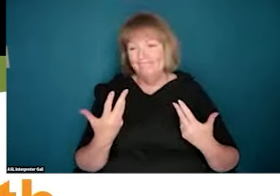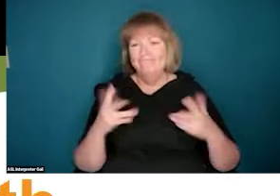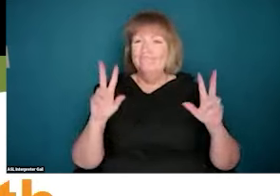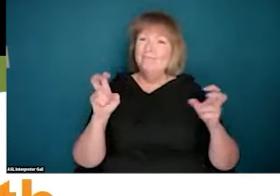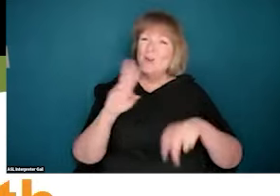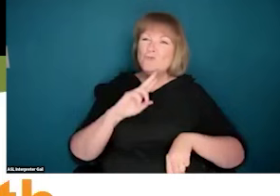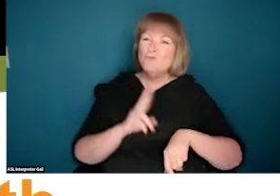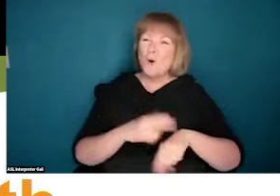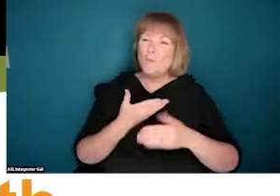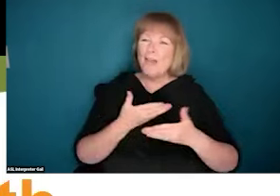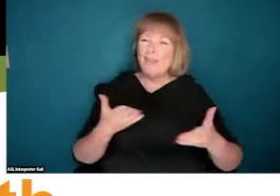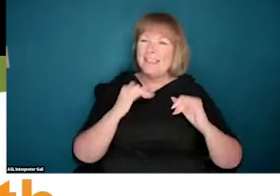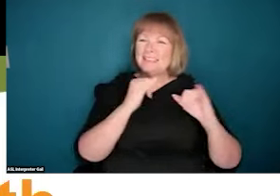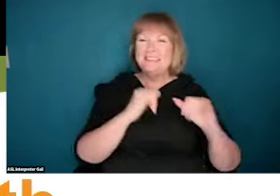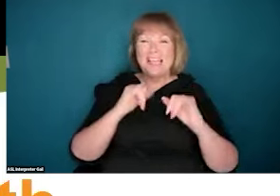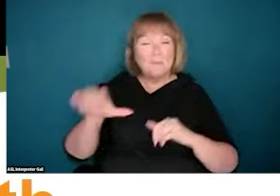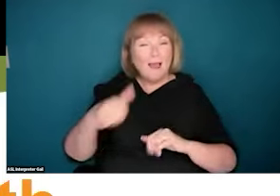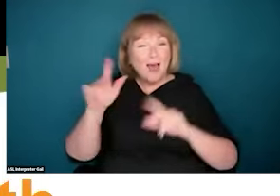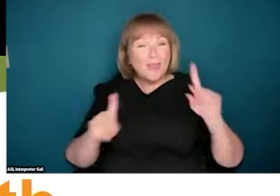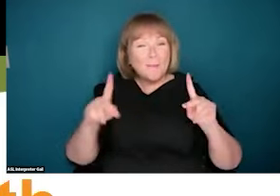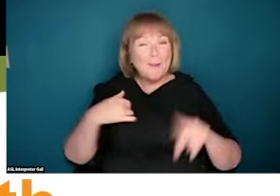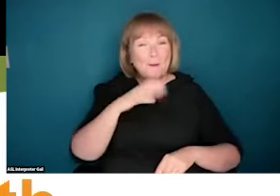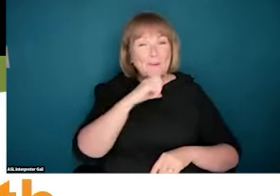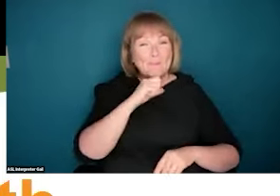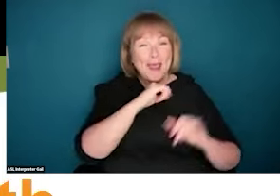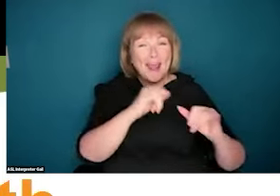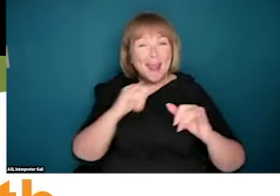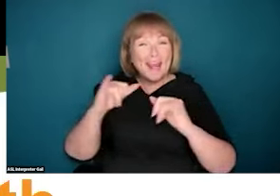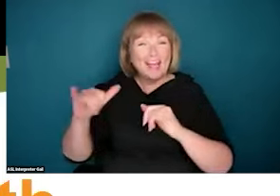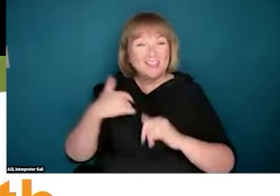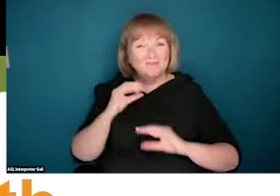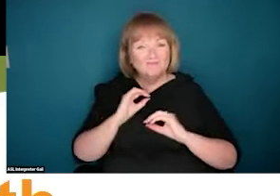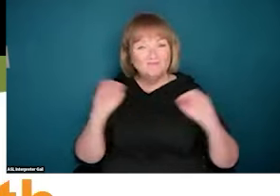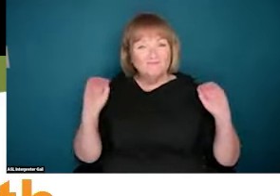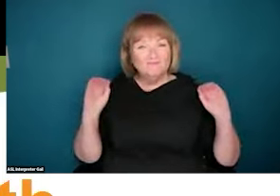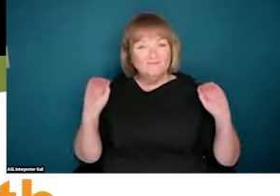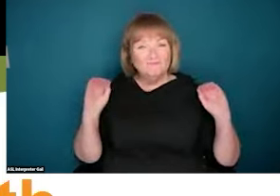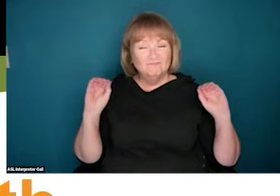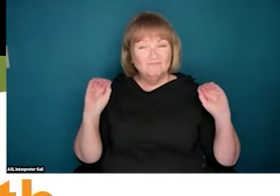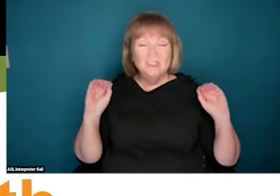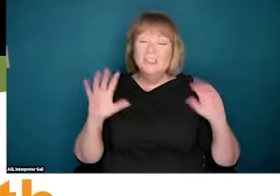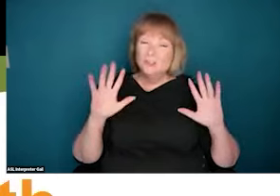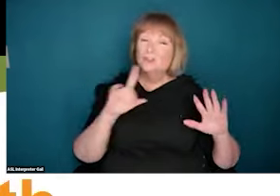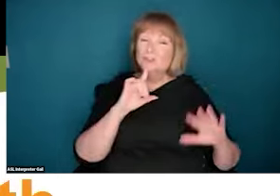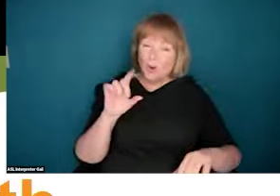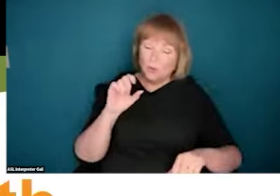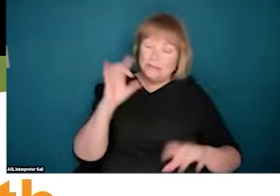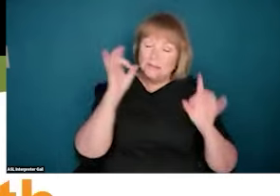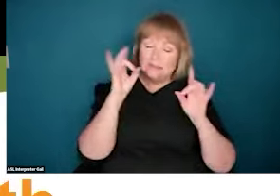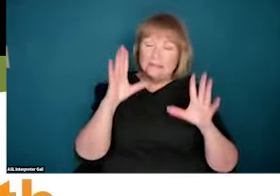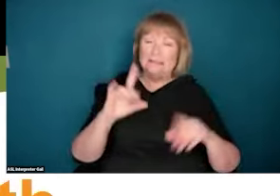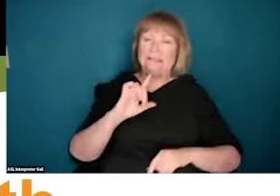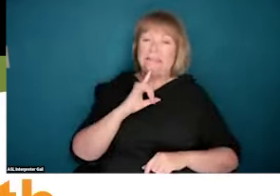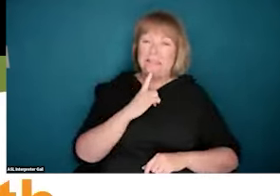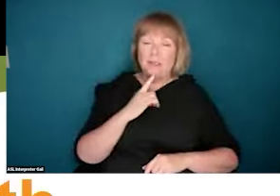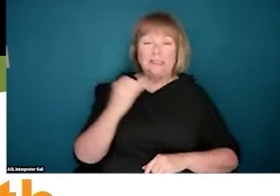negligencia, dejado no tener las cosas normales que otras personas de mi misma edad pueden esperar tener.